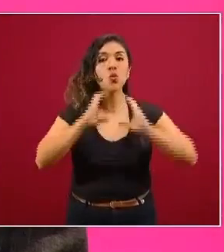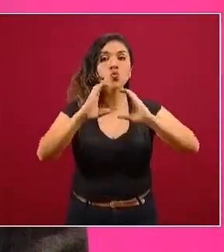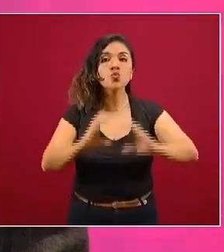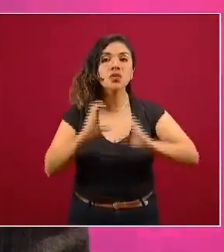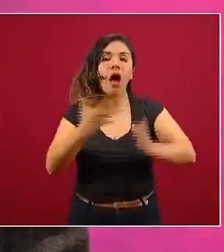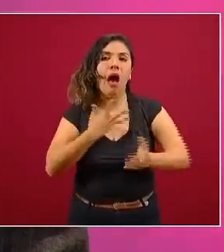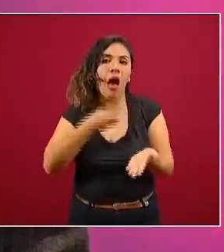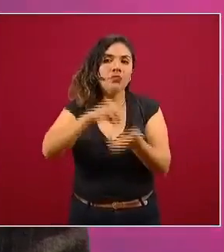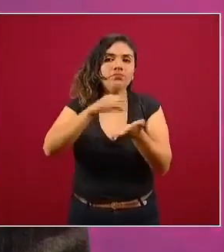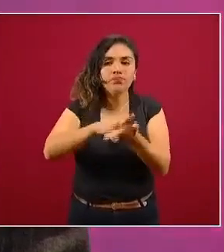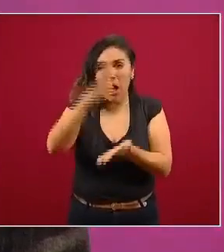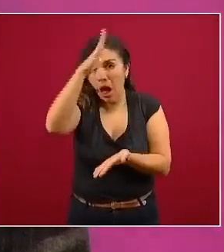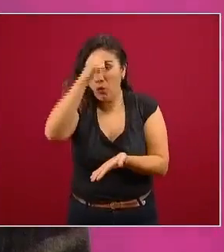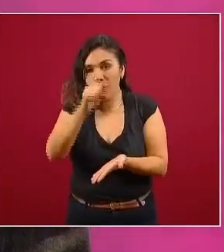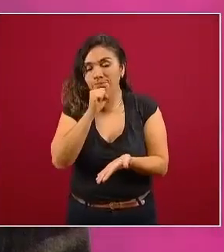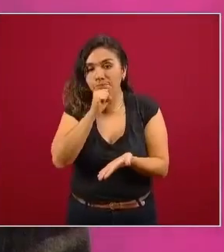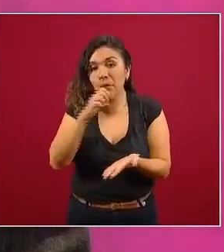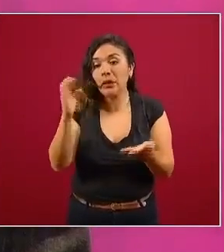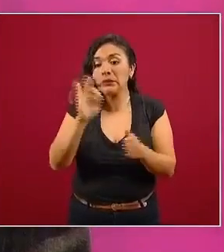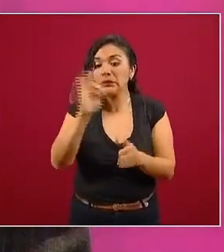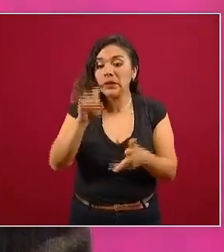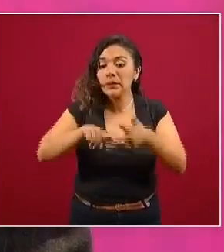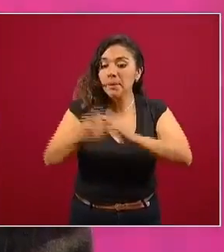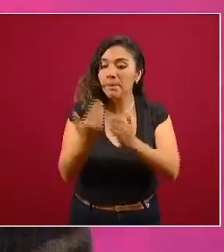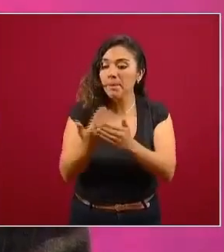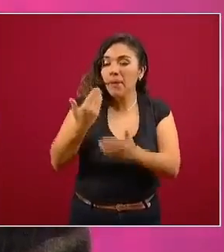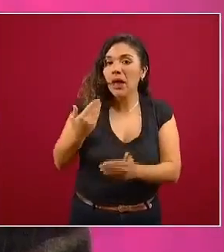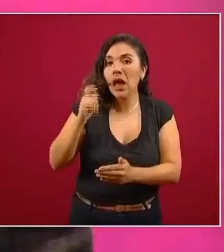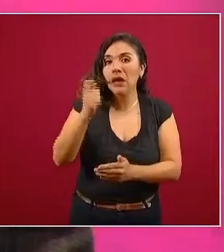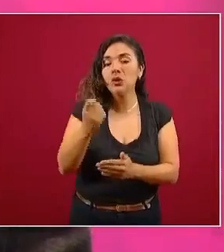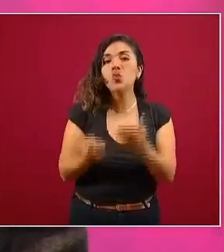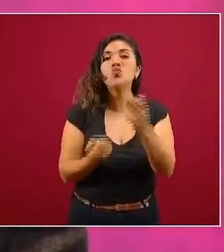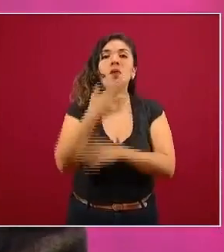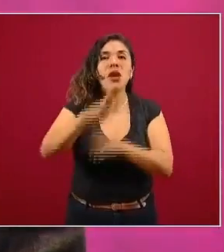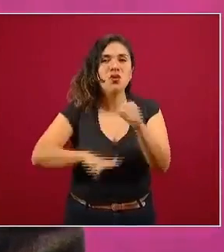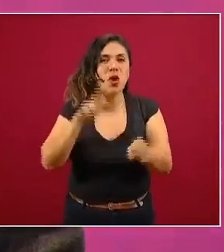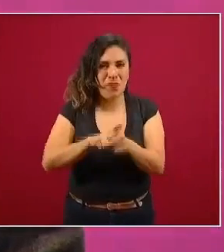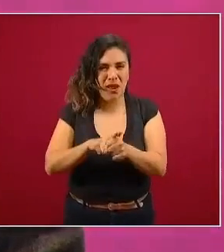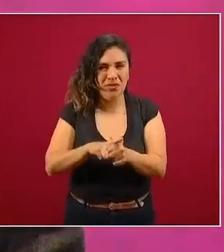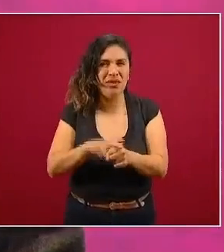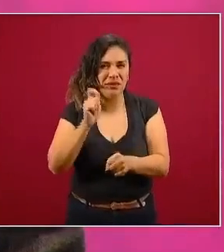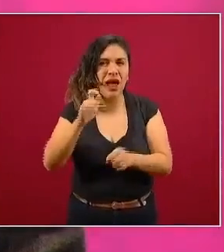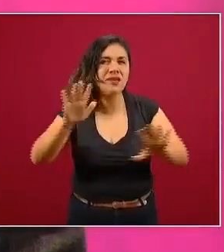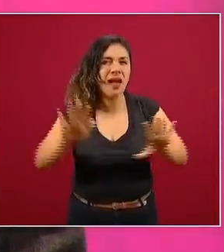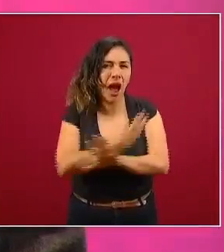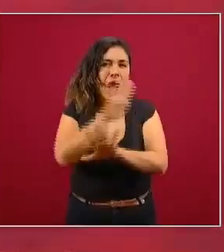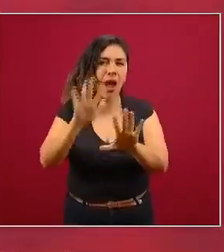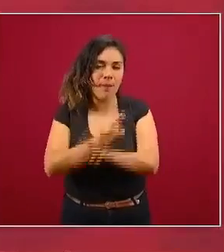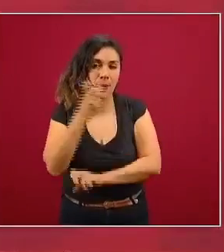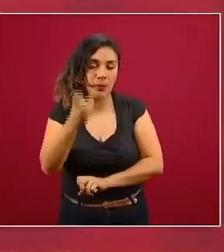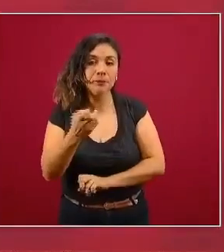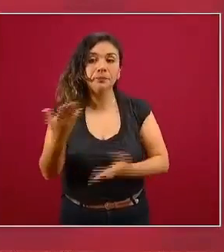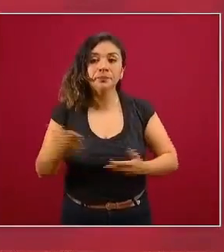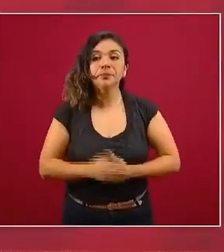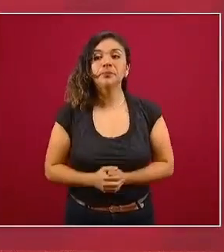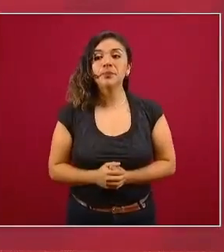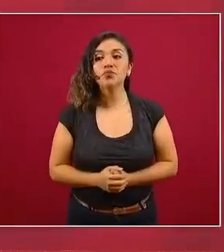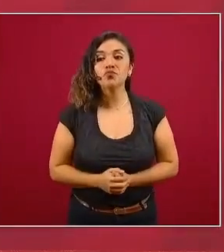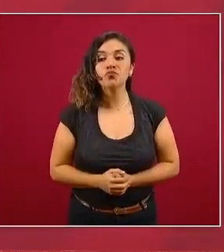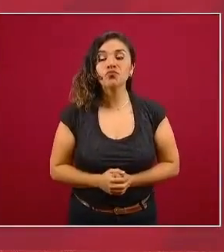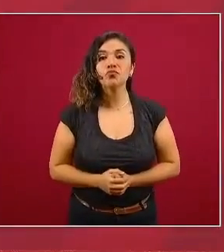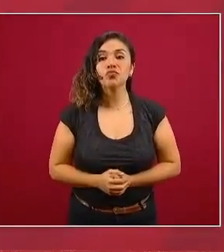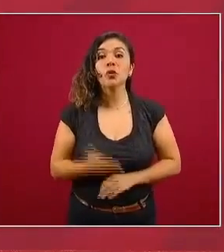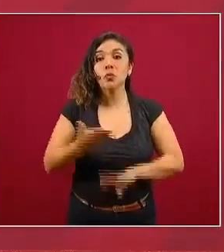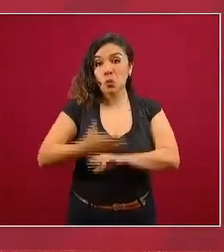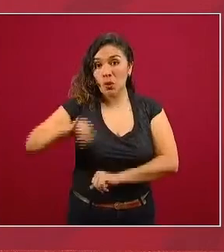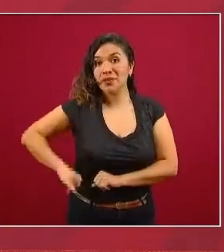se han establecido desde el inicio de la nueva normalidad, del proceso de nueva normalidad. Pero van a ver que está